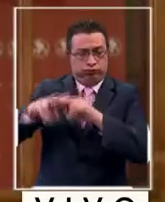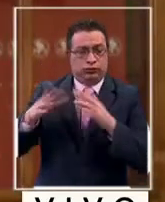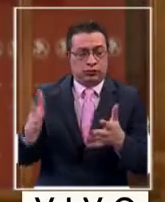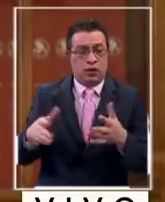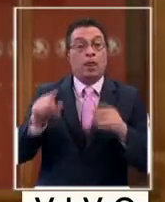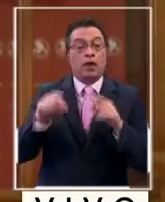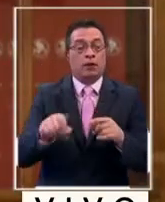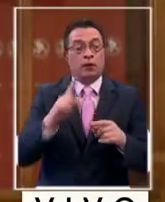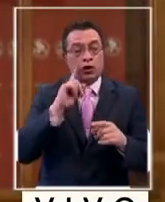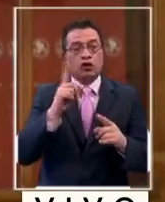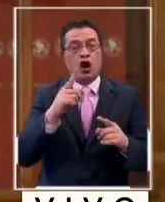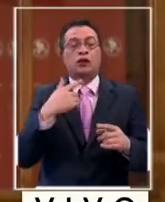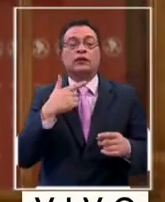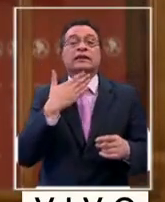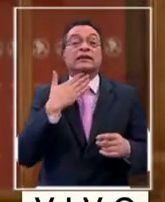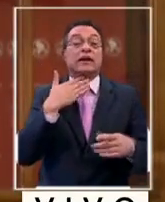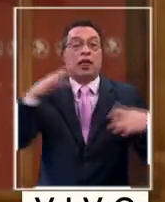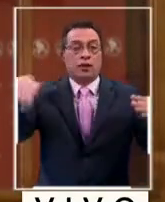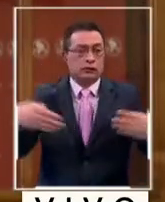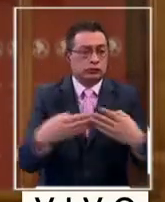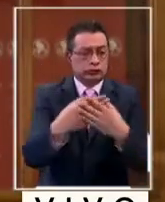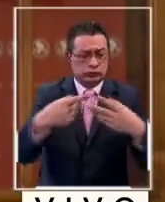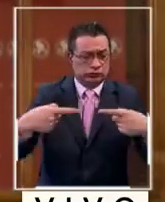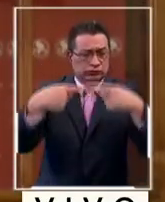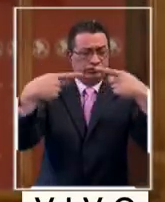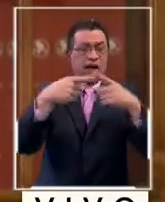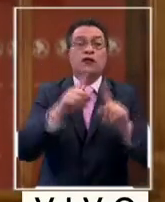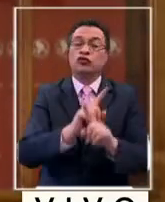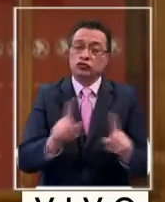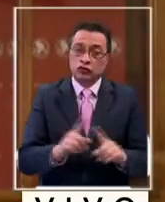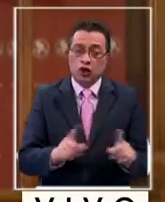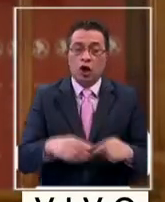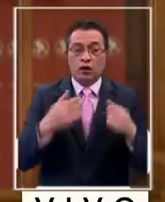implique eventuales conflictos de interés ni tampoco ponga en cuestión nuestra ética partidaria?